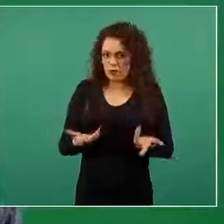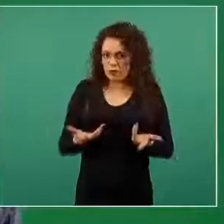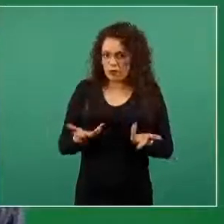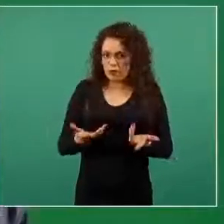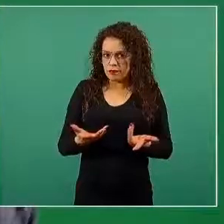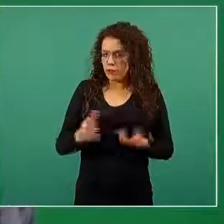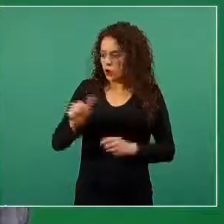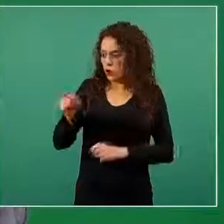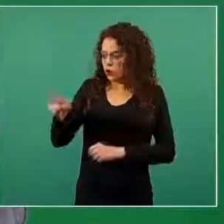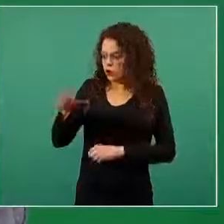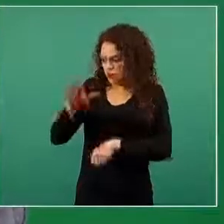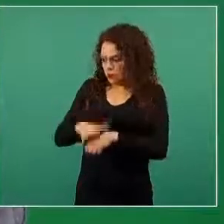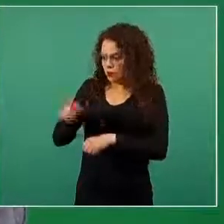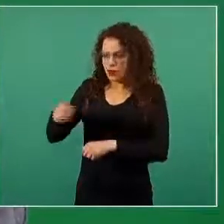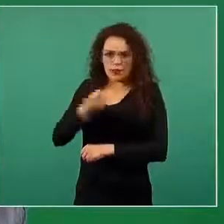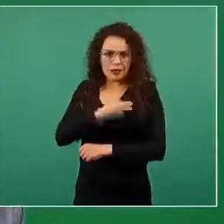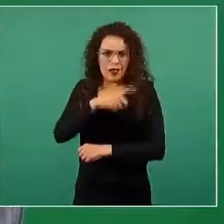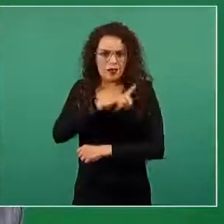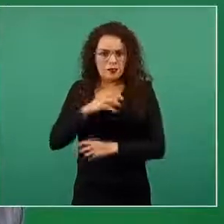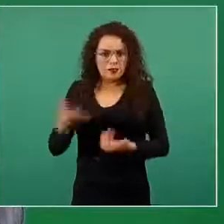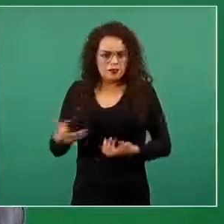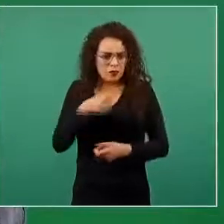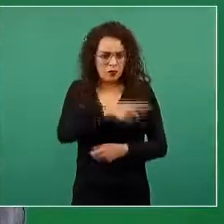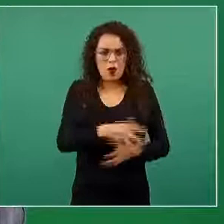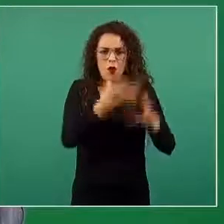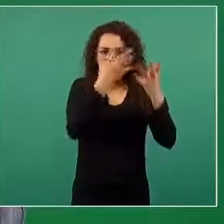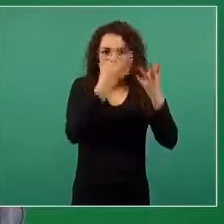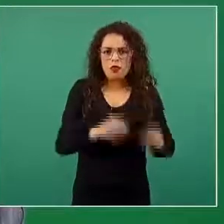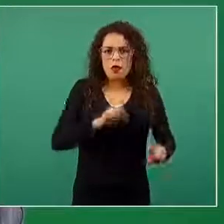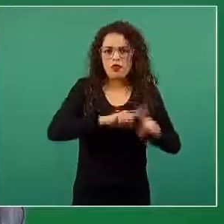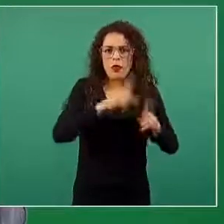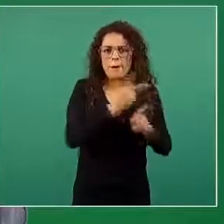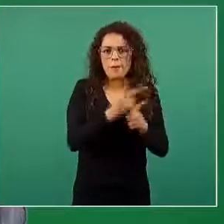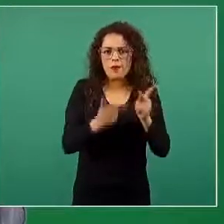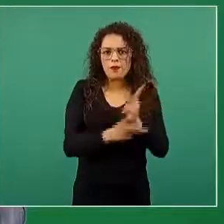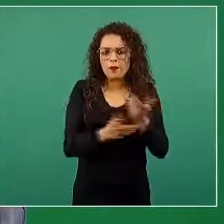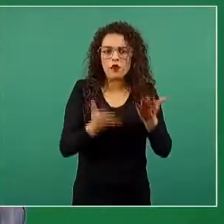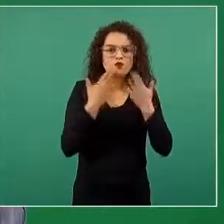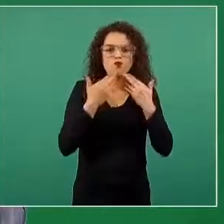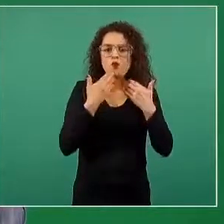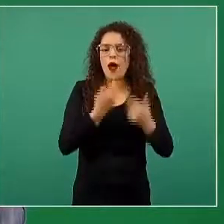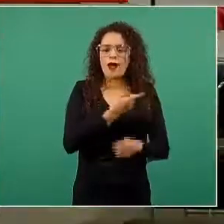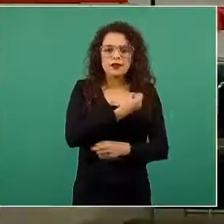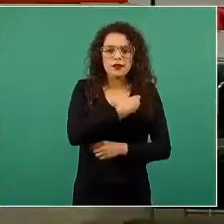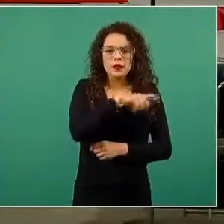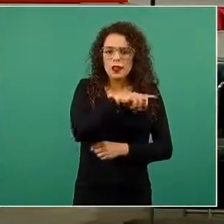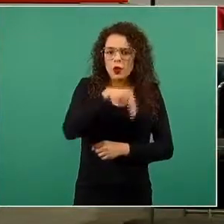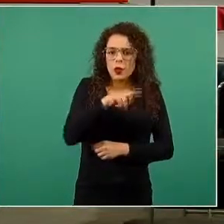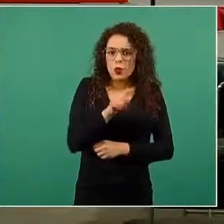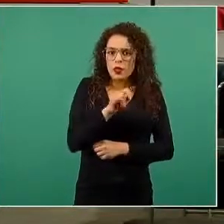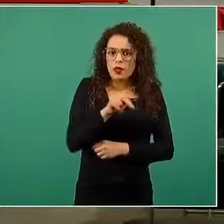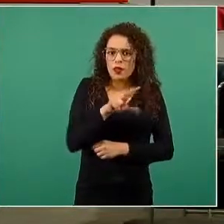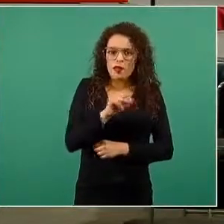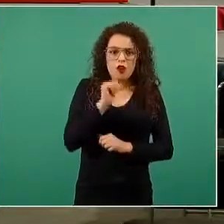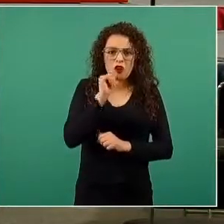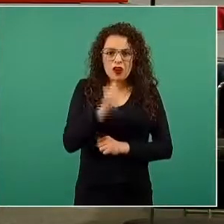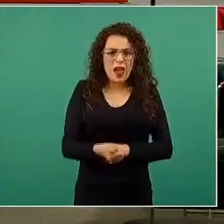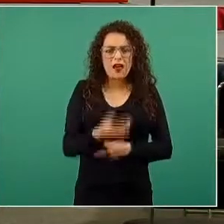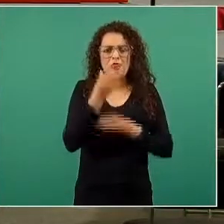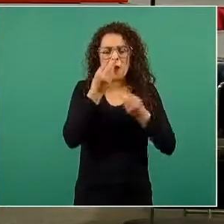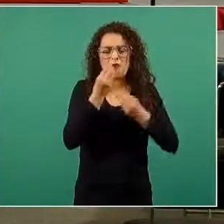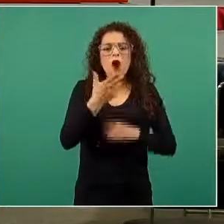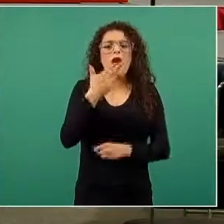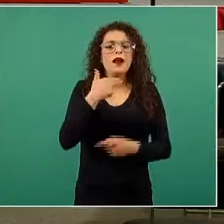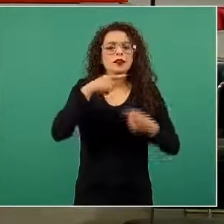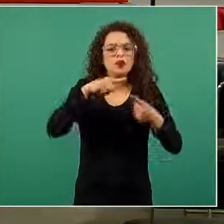precaria, saturada de productos industrializados de bajo valor nutricional y altísimas cantidades de azúcares